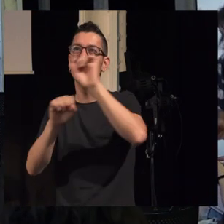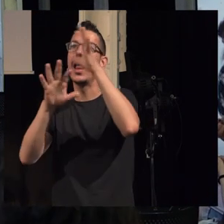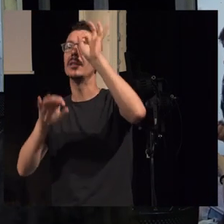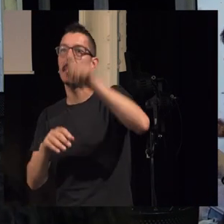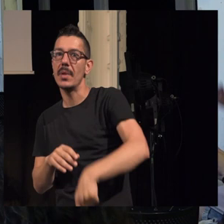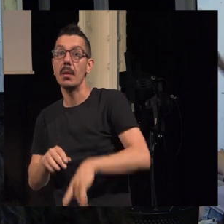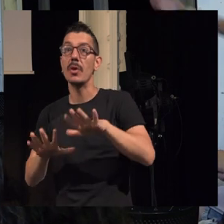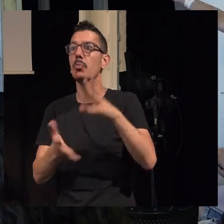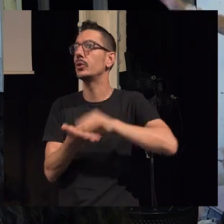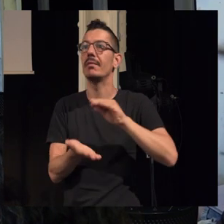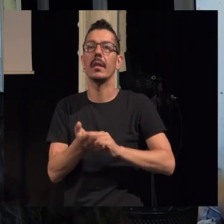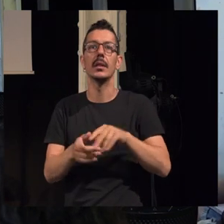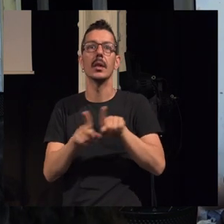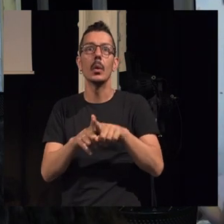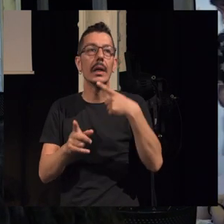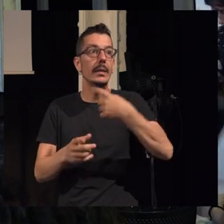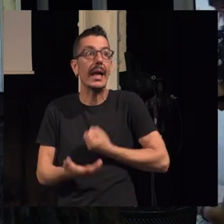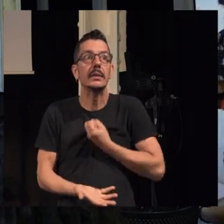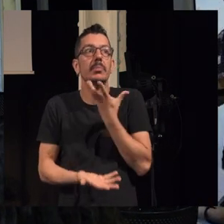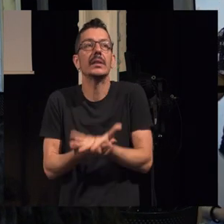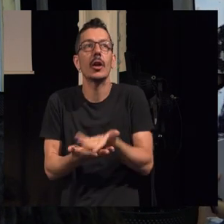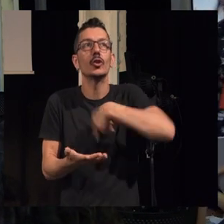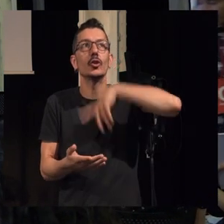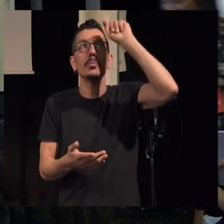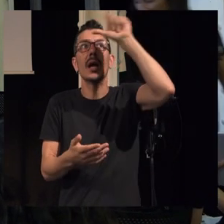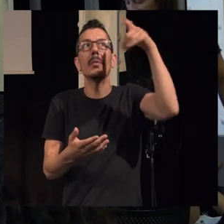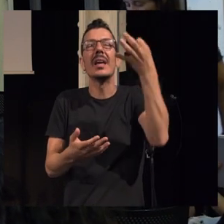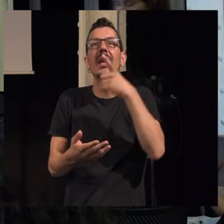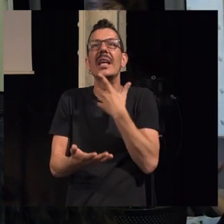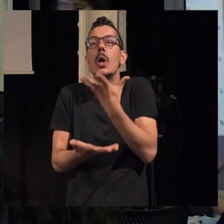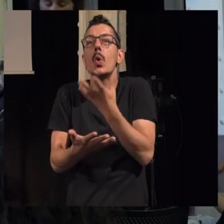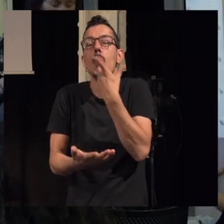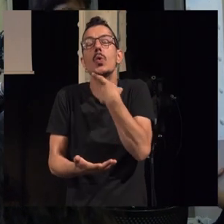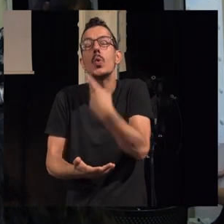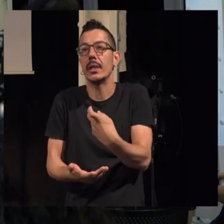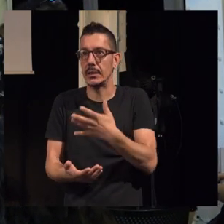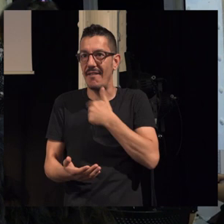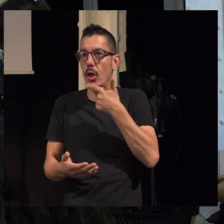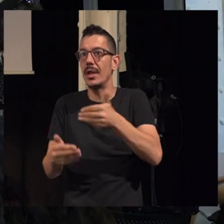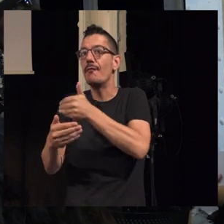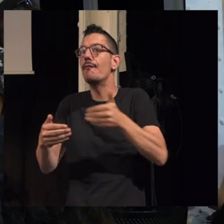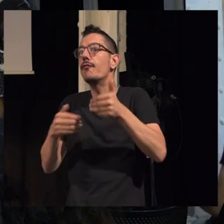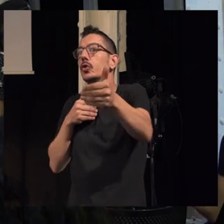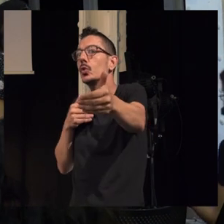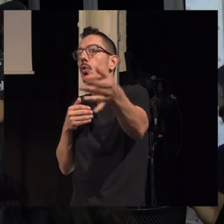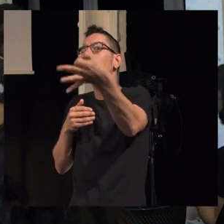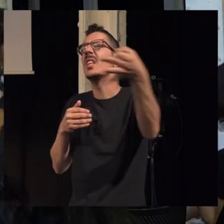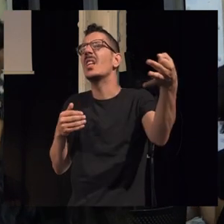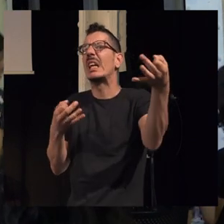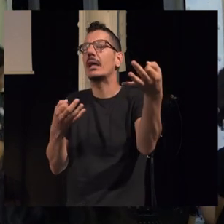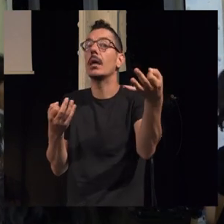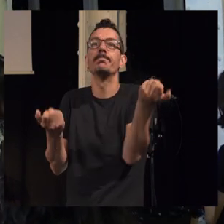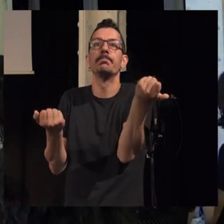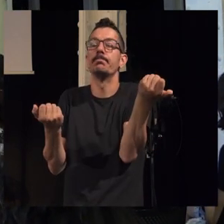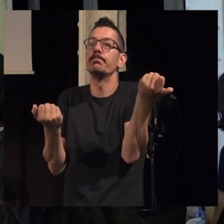difícil saber o expresar qué imaginamos, ¿no? ¿Cuál es esa utopía que nos imaginamos para estas